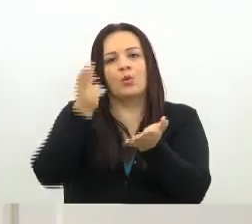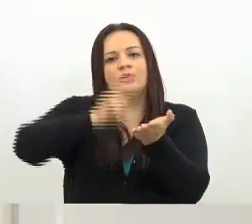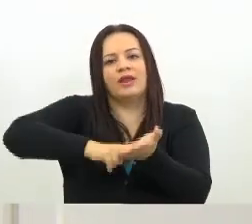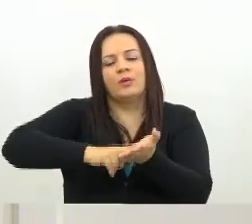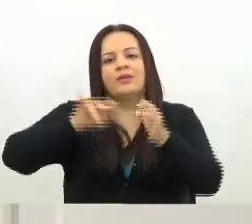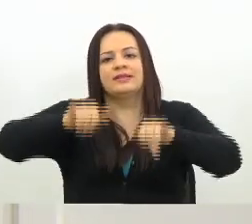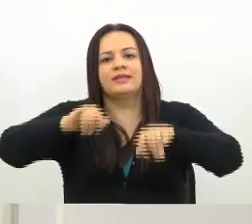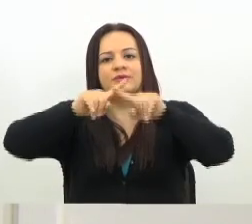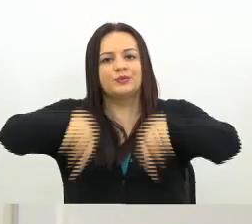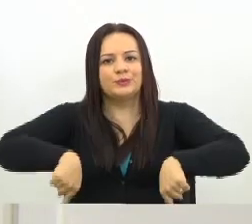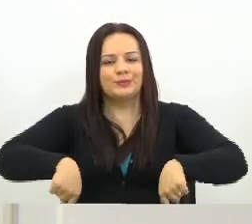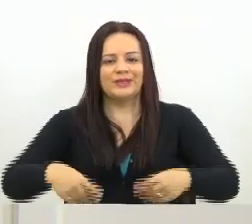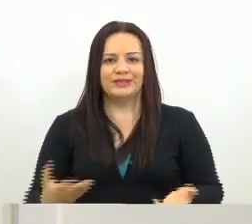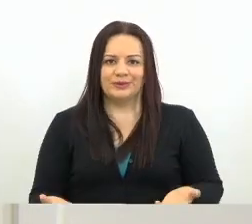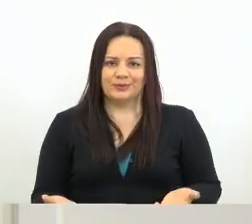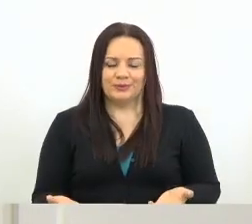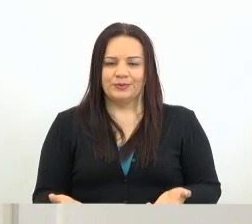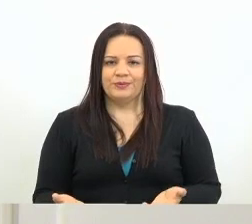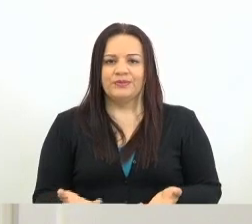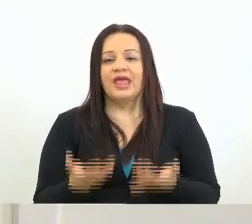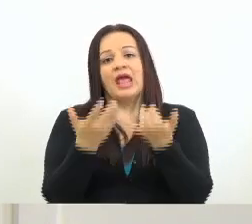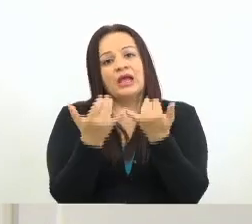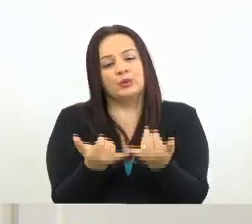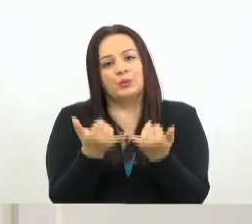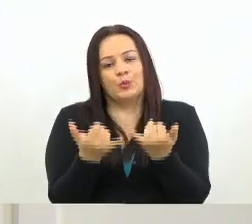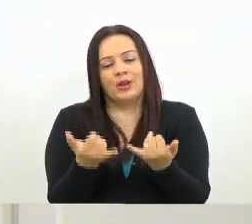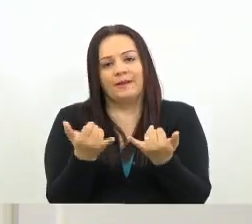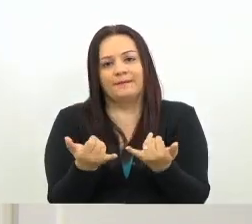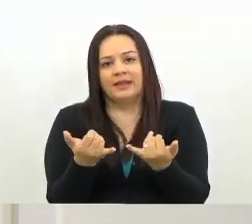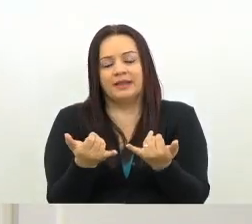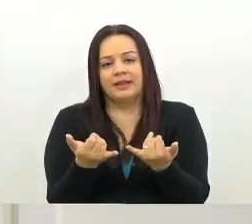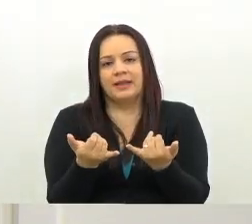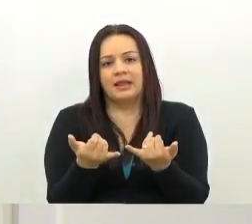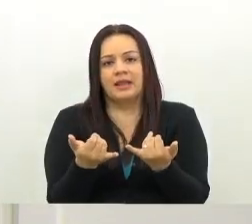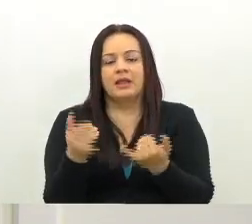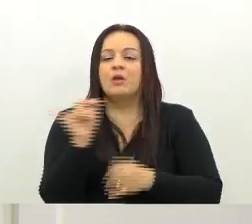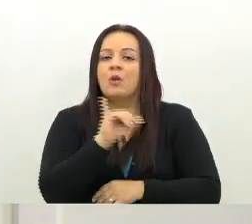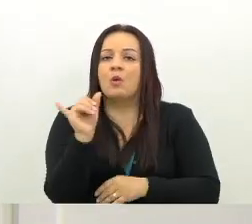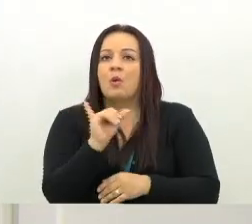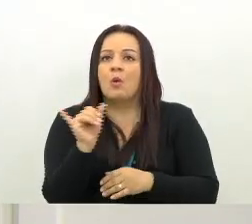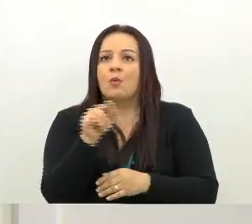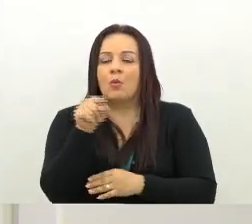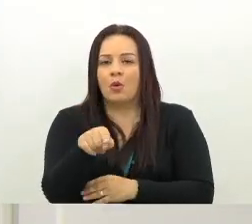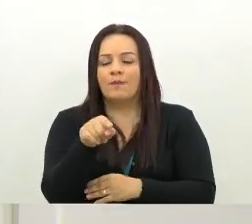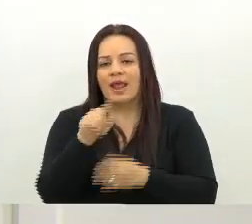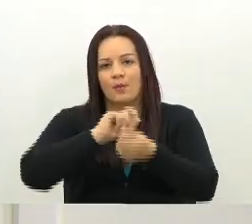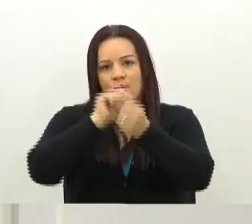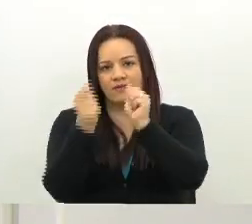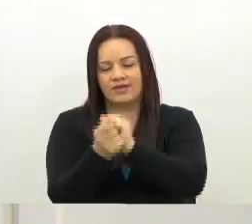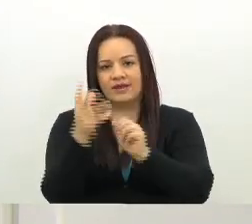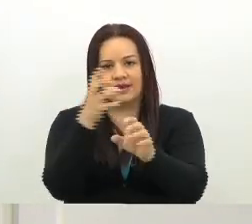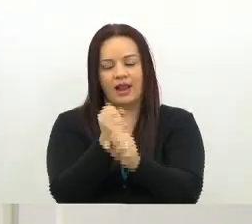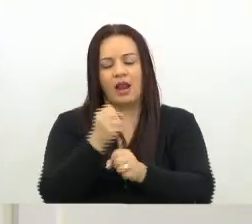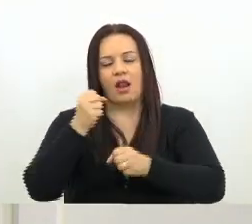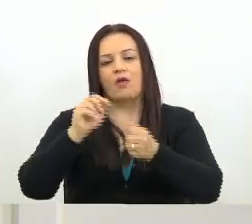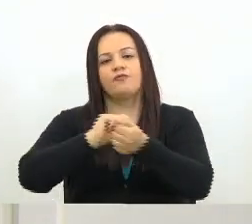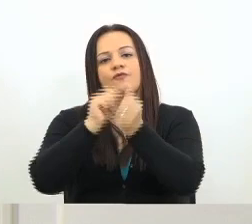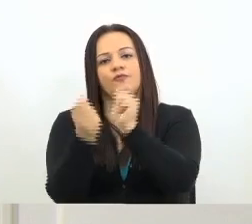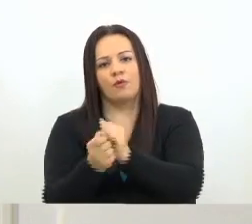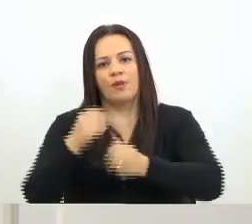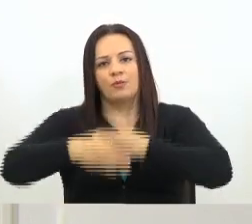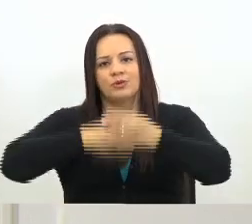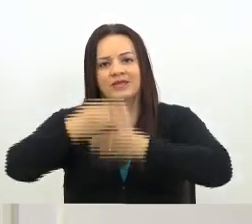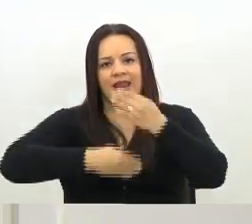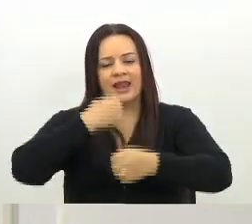suspendido. Y actualmente, conforme a la modificación realizada mediante a la reforma procesal laboral, se